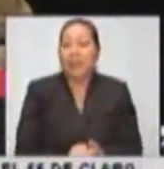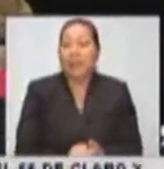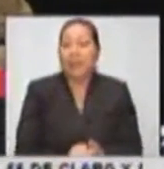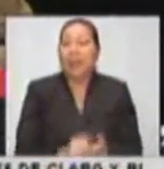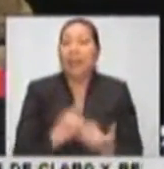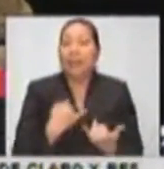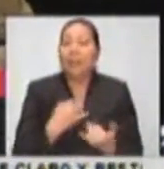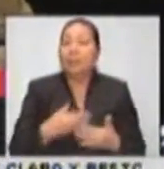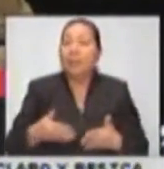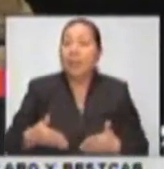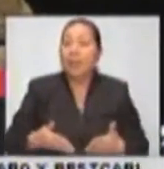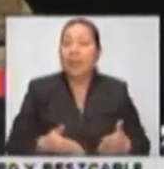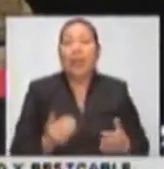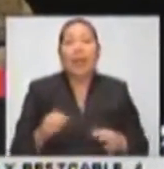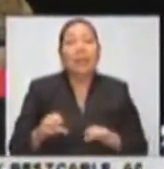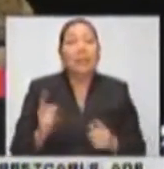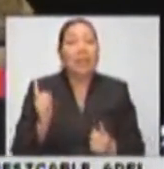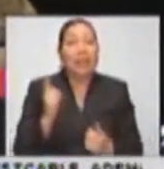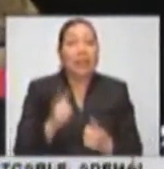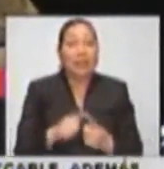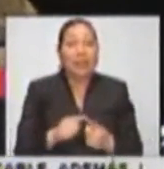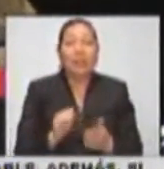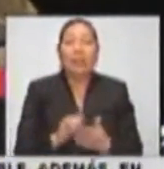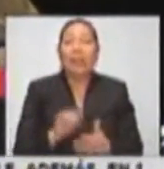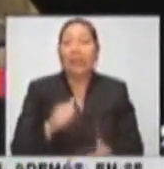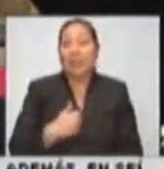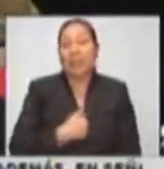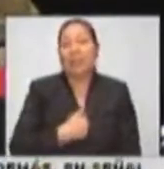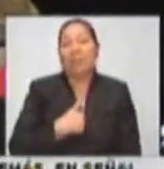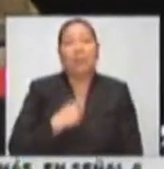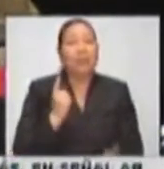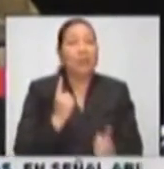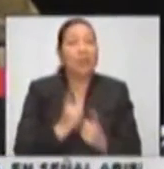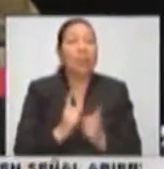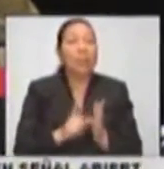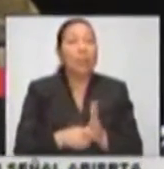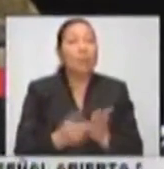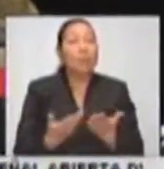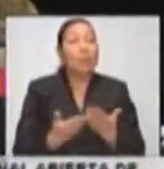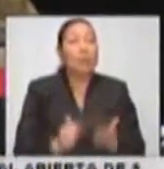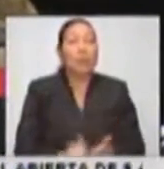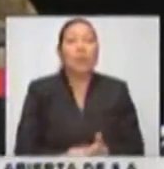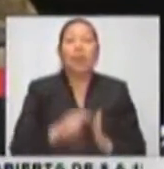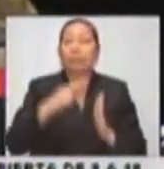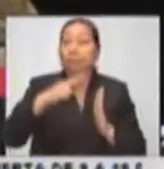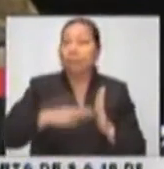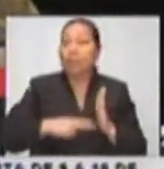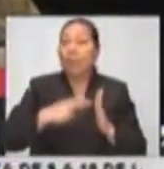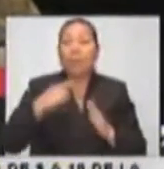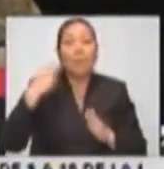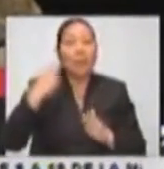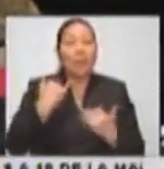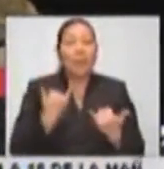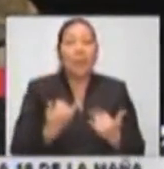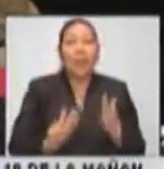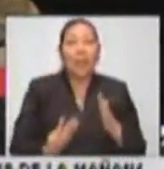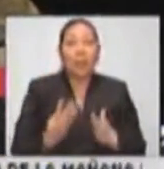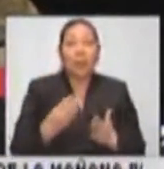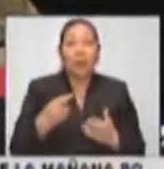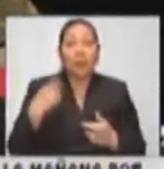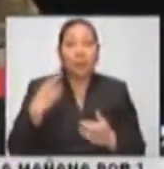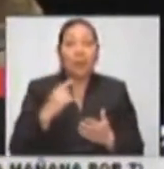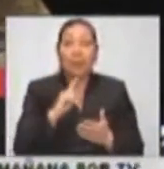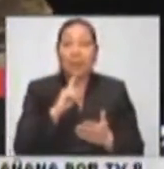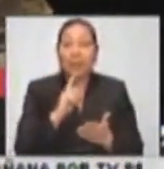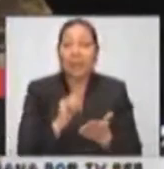y estamos caminando hacia eso. Y eso mismo reflejado después en estudios y revisión de políticas. Estos 14 estudios